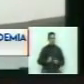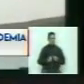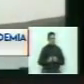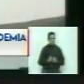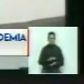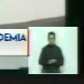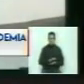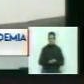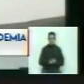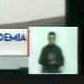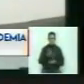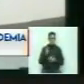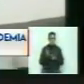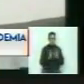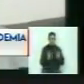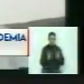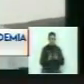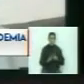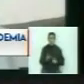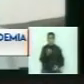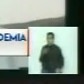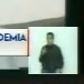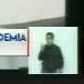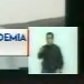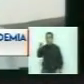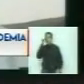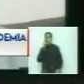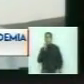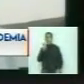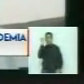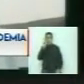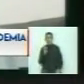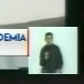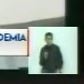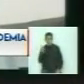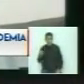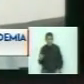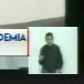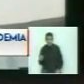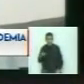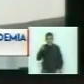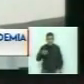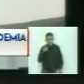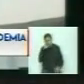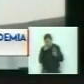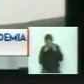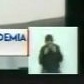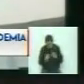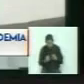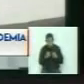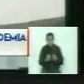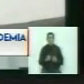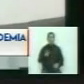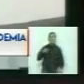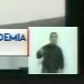ningún tipo de tratamiento. Pero hay la otra persona, que es un 20%, que sí requiere atención sanitaria, y es de la que